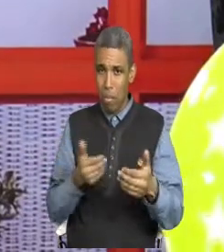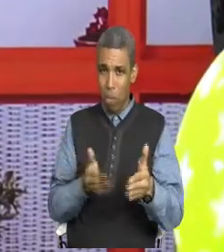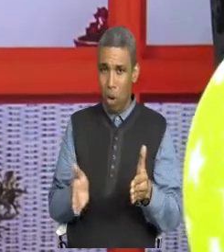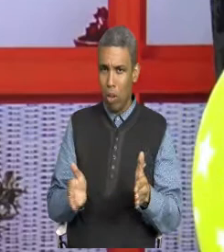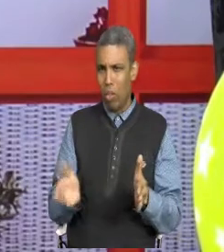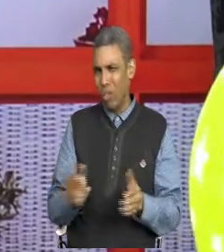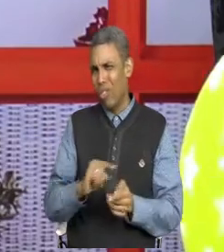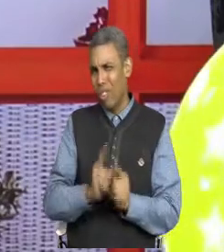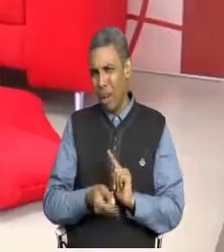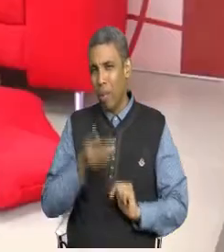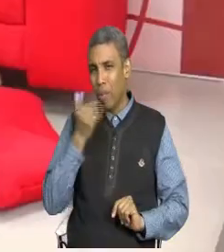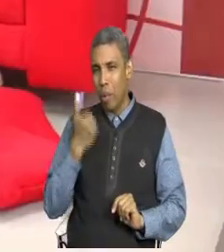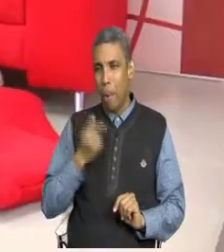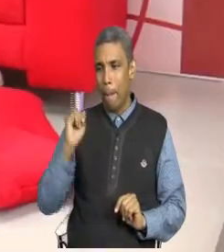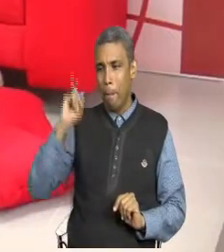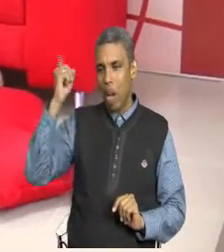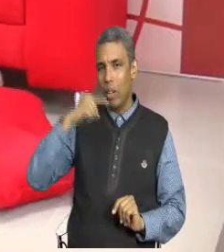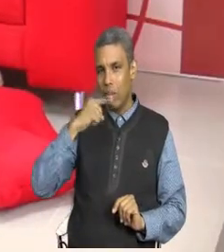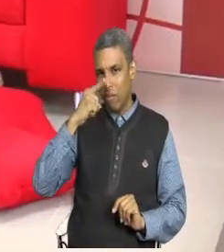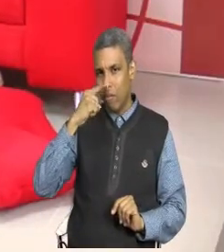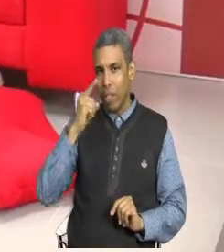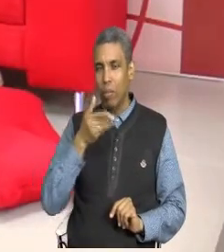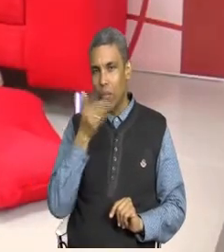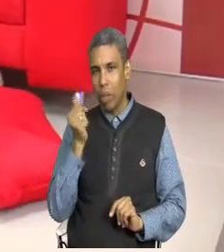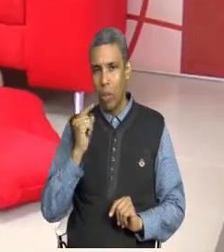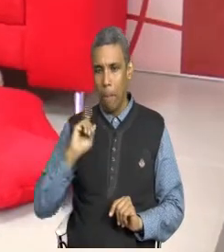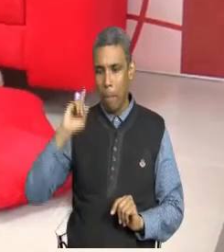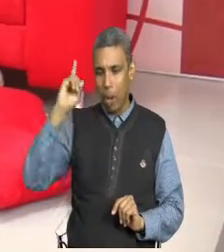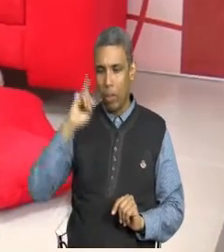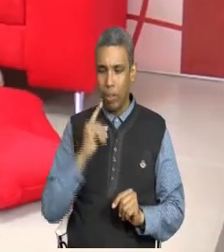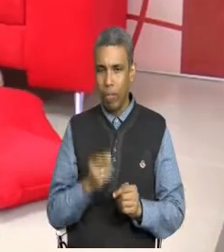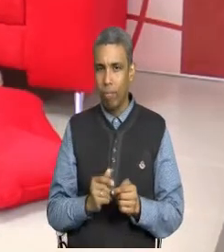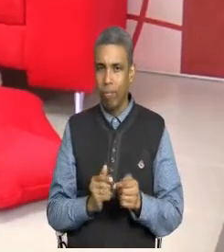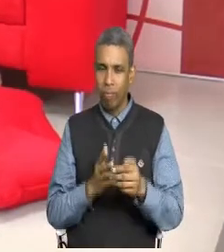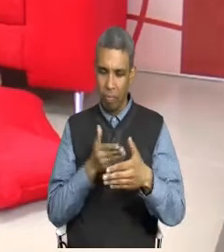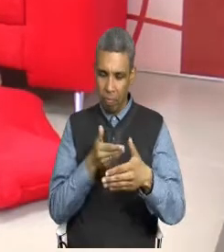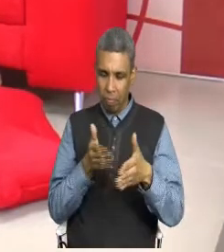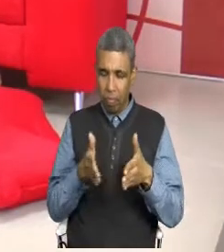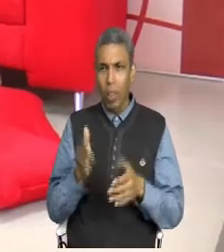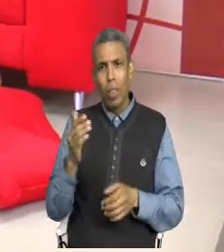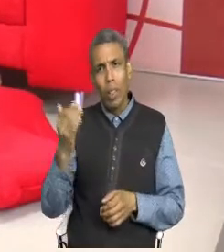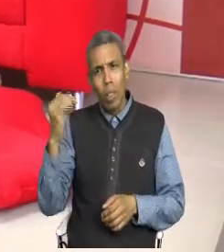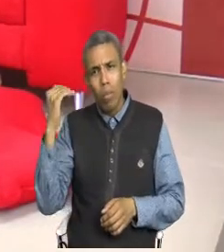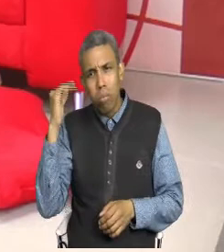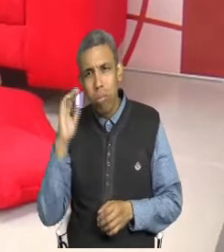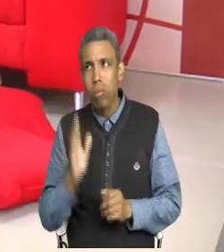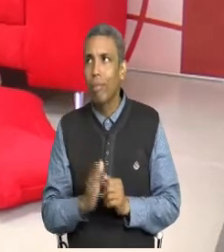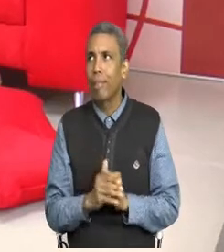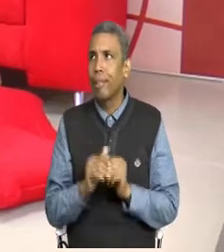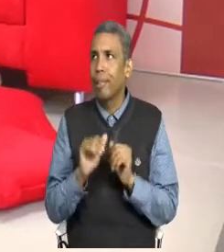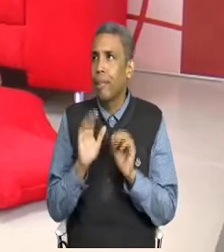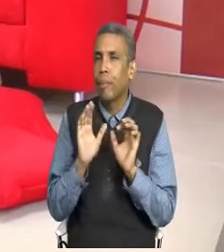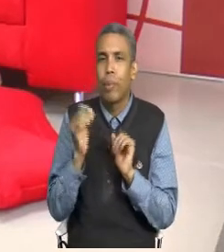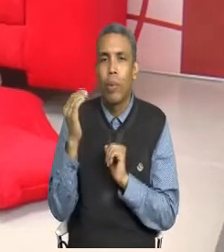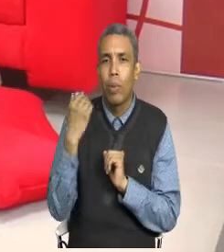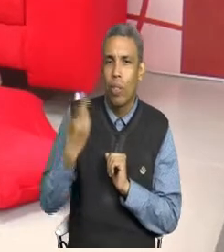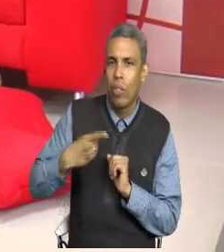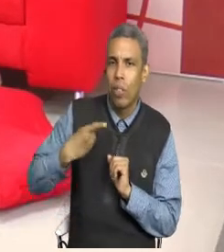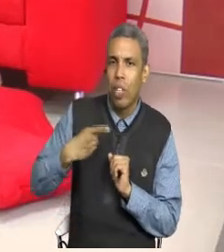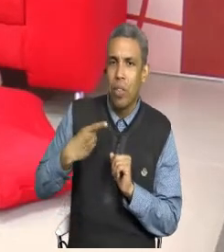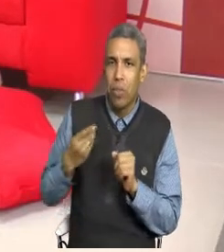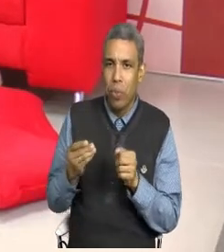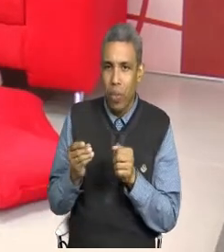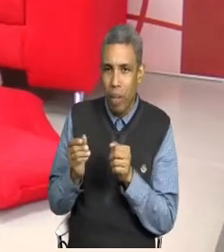Bueno, nosotros encontrábamos hace algún tiempito atrás que uno regalaba de pronto un desayuno sorpresa, algo así, y siempre era como la